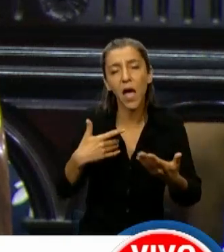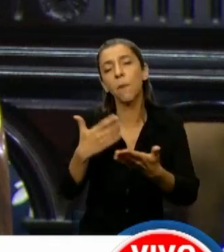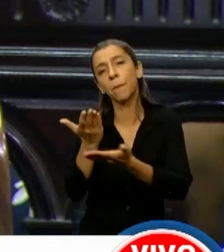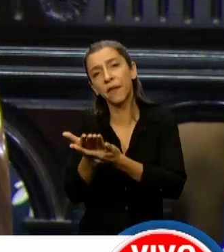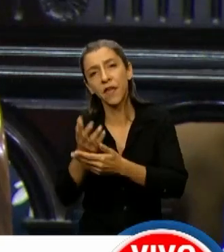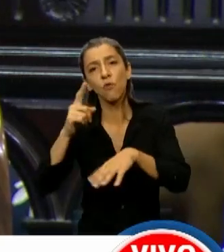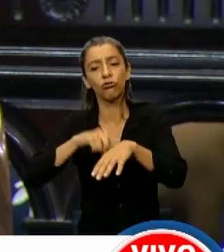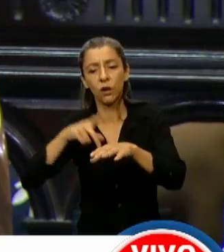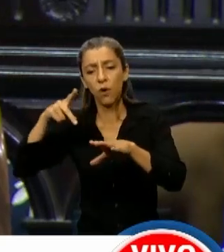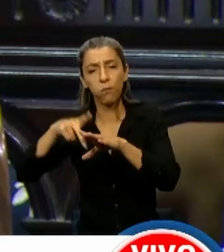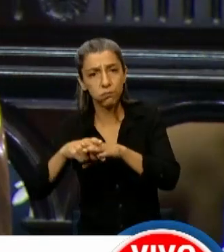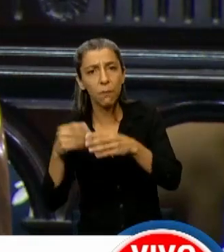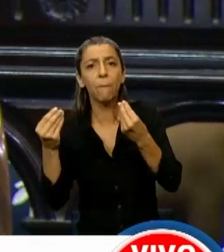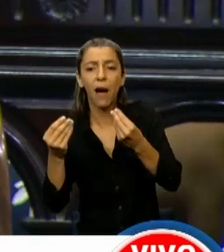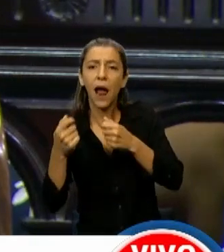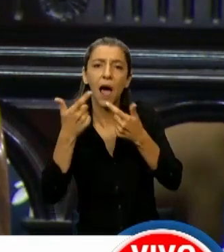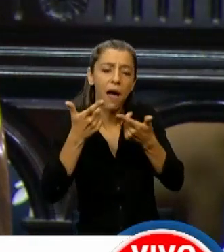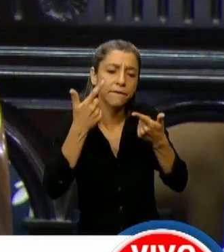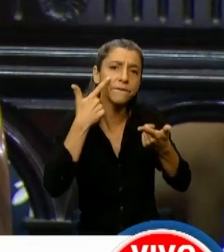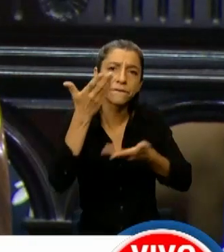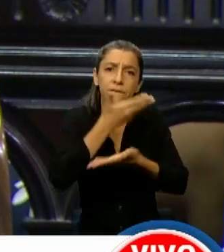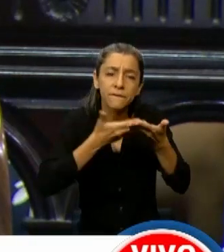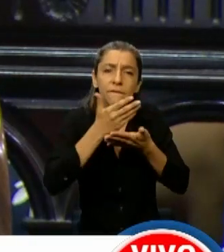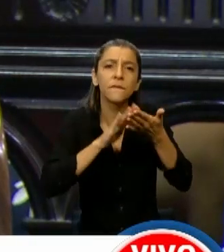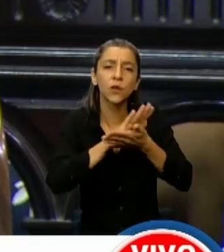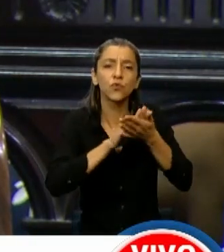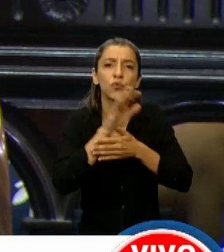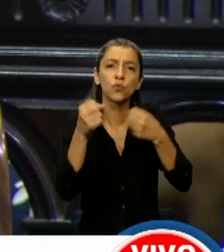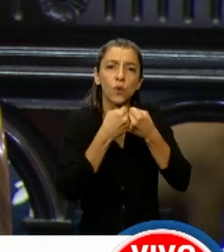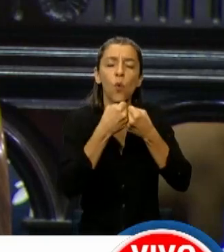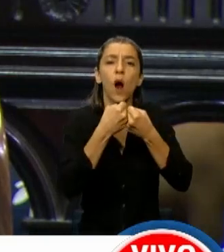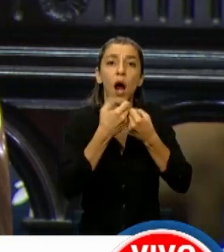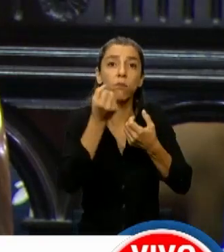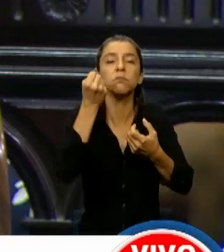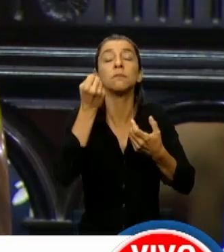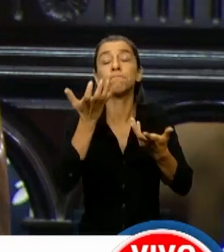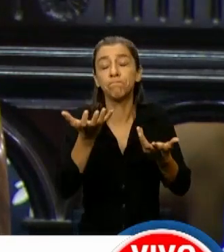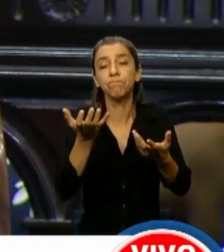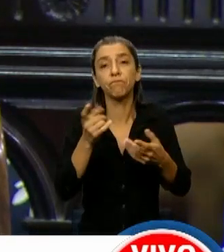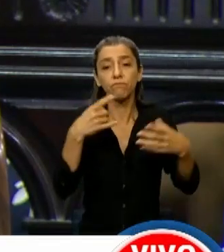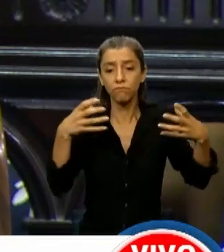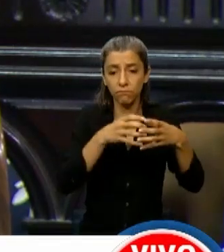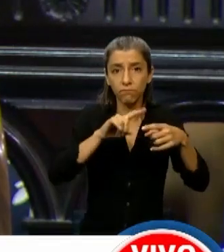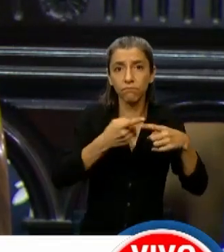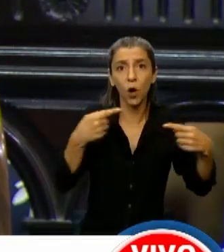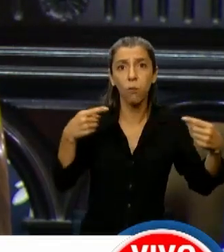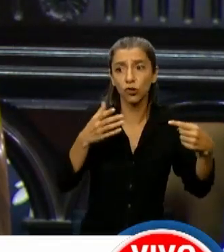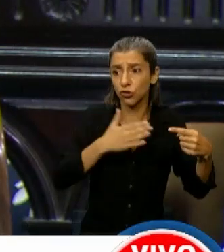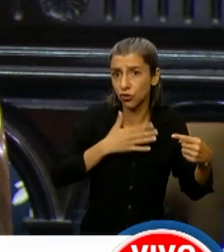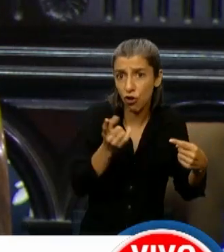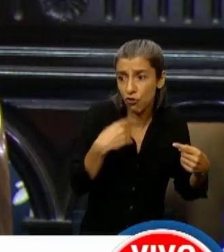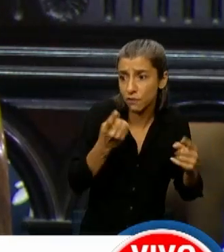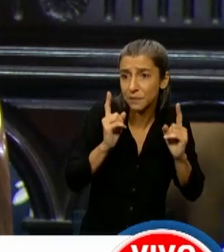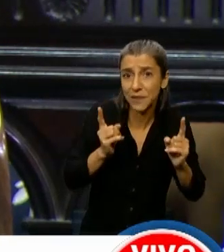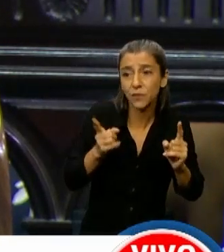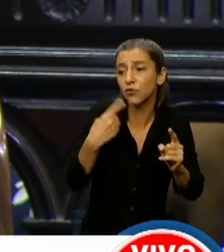Pedir un cuarto intermedio para ofrecer más posibilidades para llegar a un acuerdo. La oposición fue y es responsable porque quiere discutir